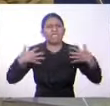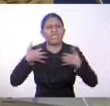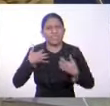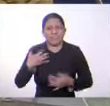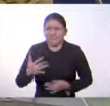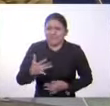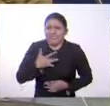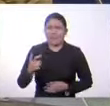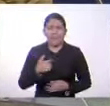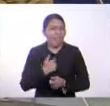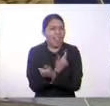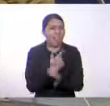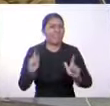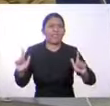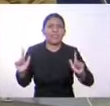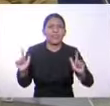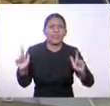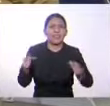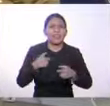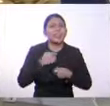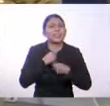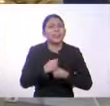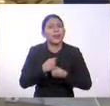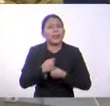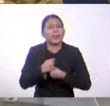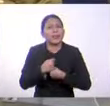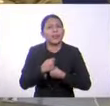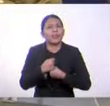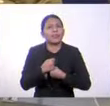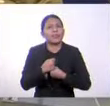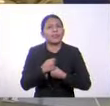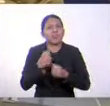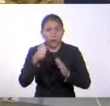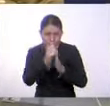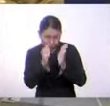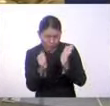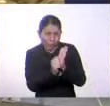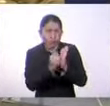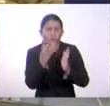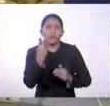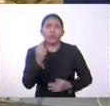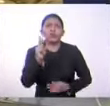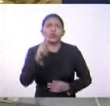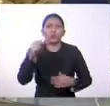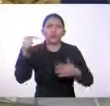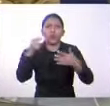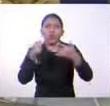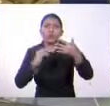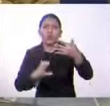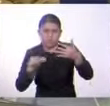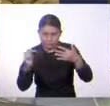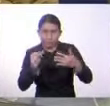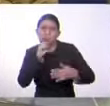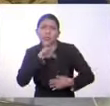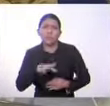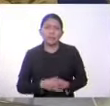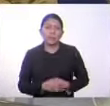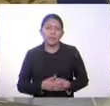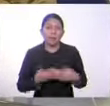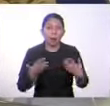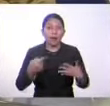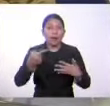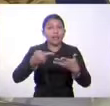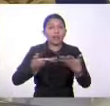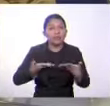la libertad, la seguridad, es el artículo 2 de la Constitución. Pero también hay derechos de